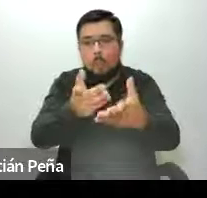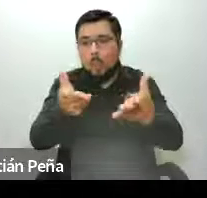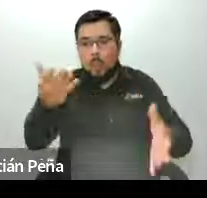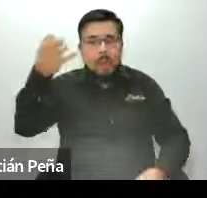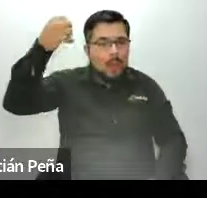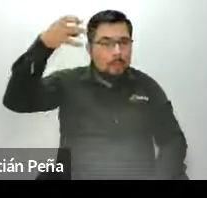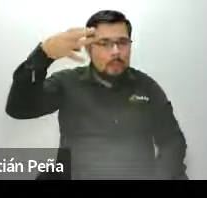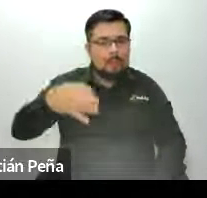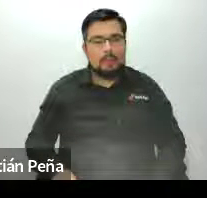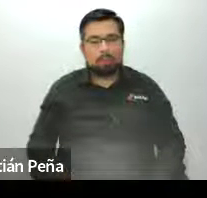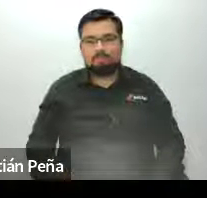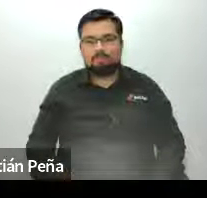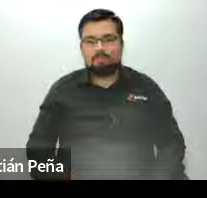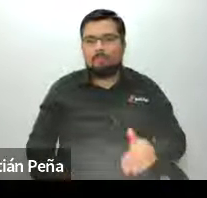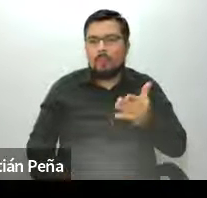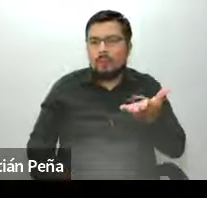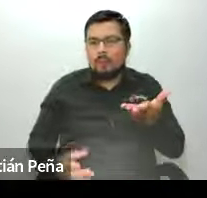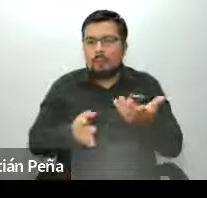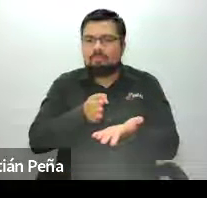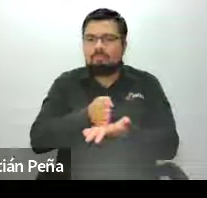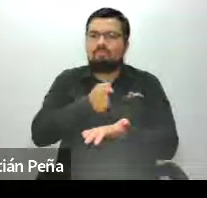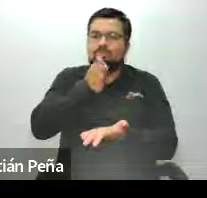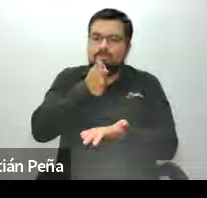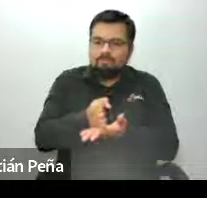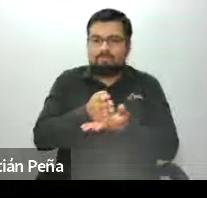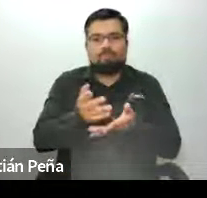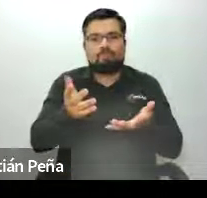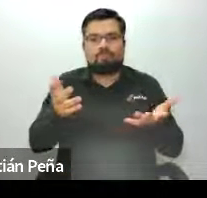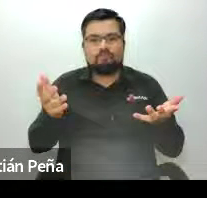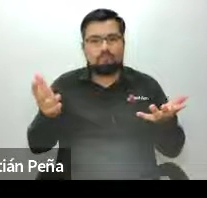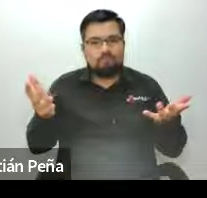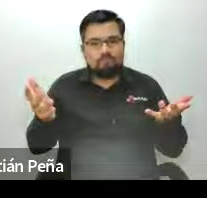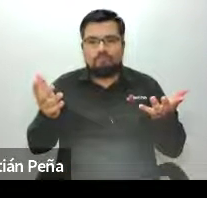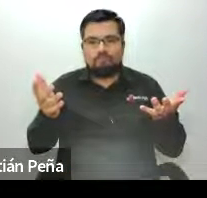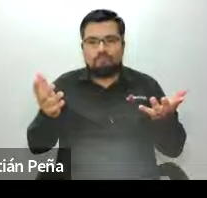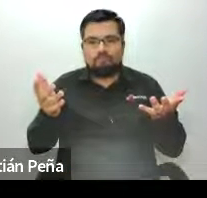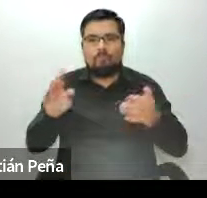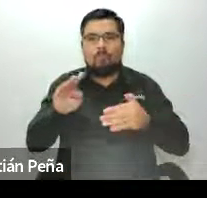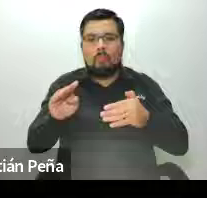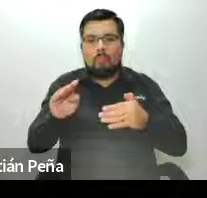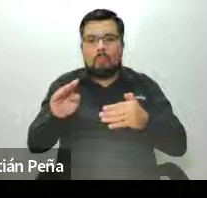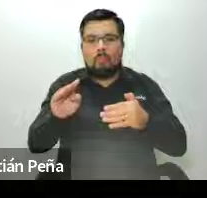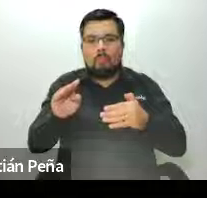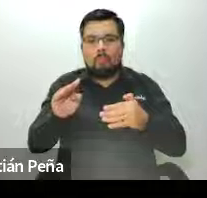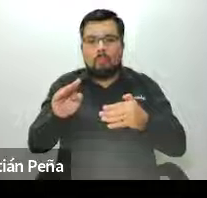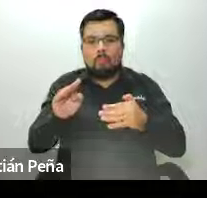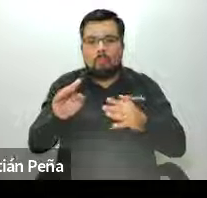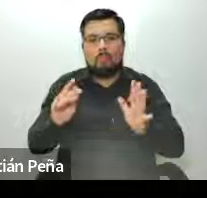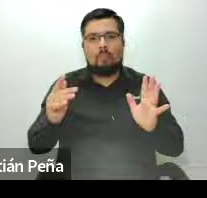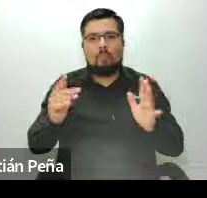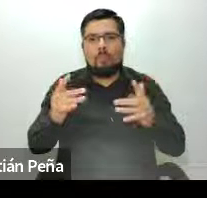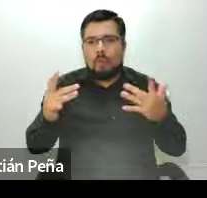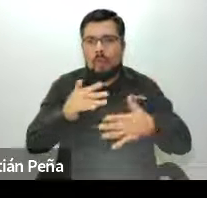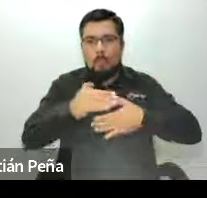el fondo establece, ¿no es cierto?, progresiones de aprendizaje que responden a un mismo